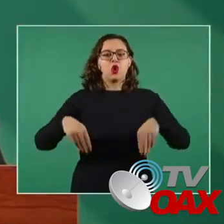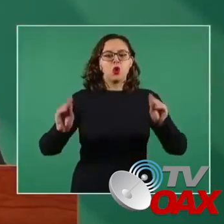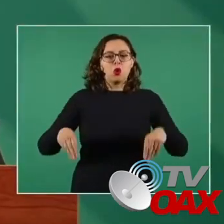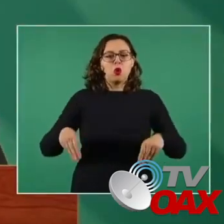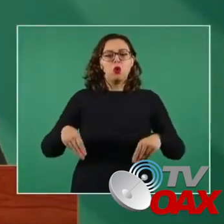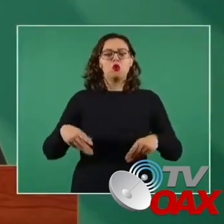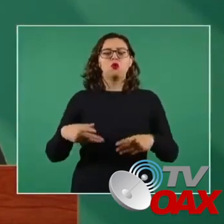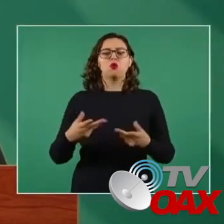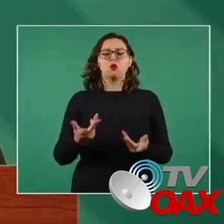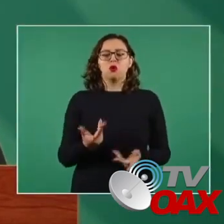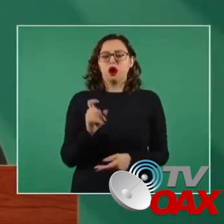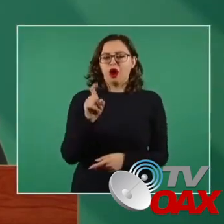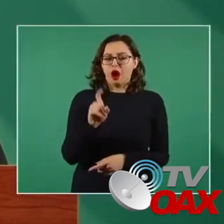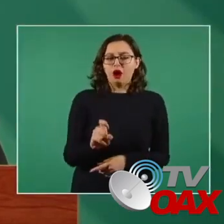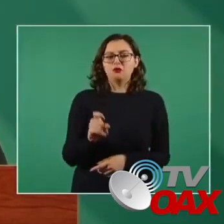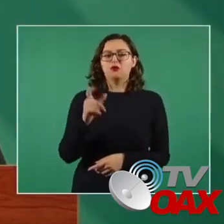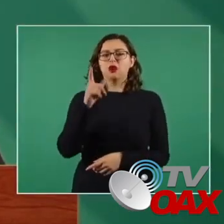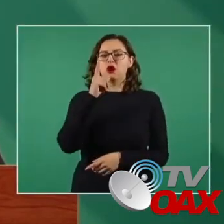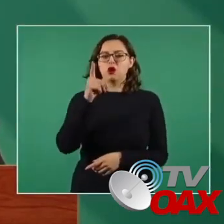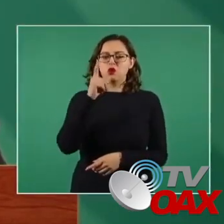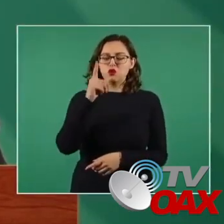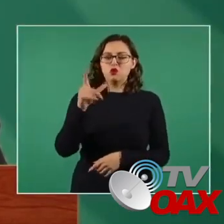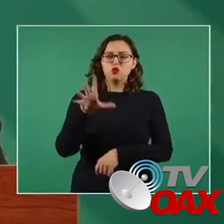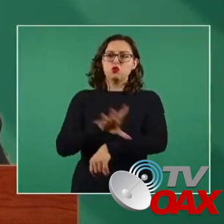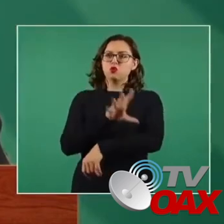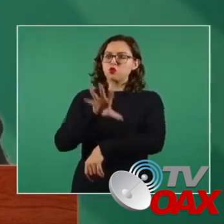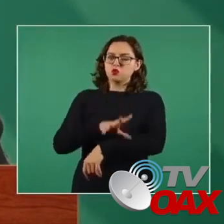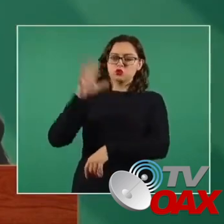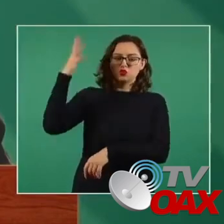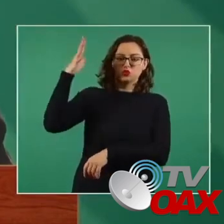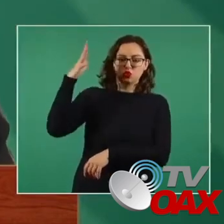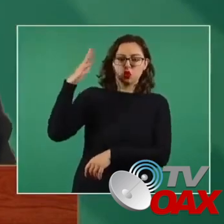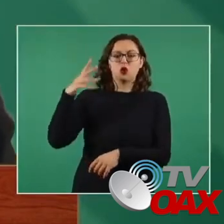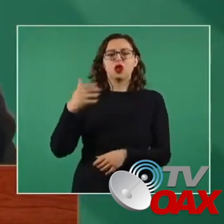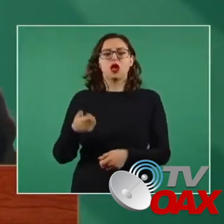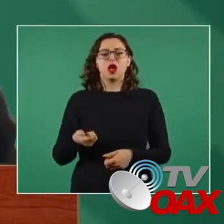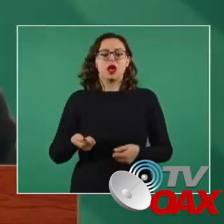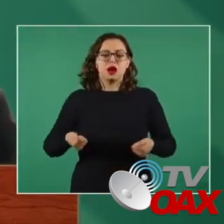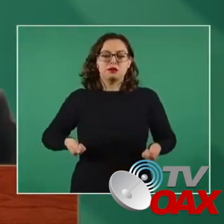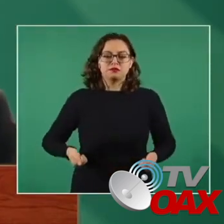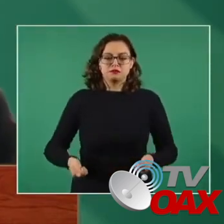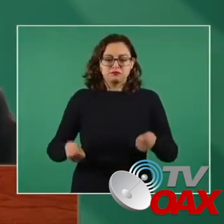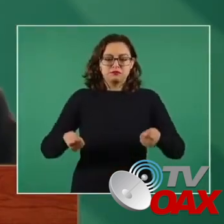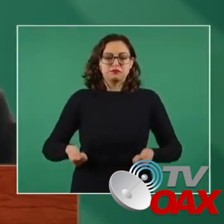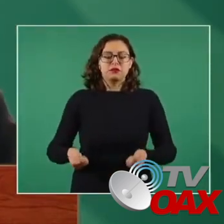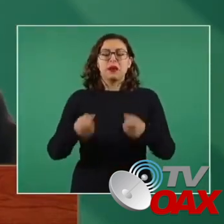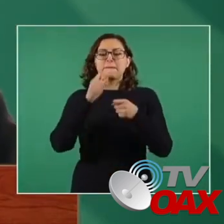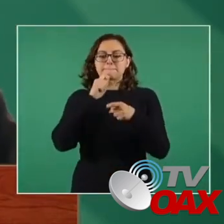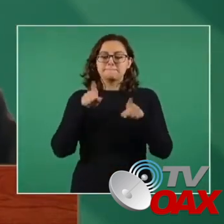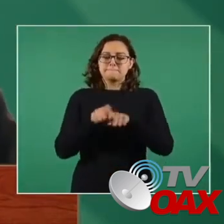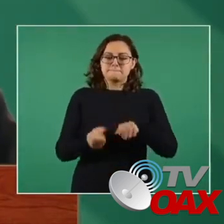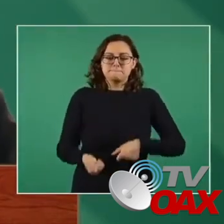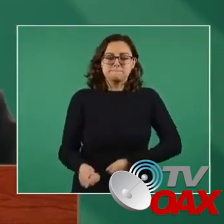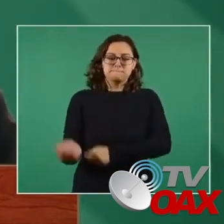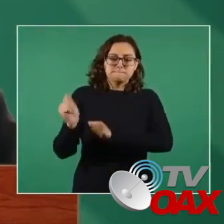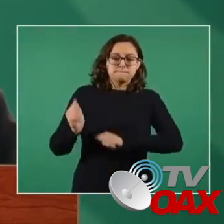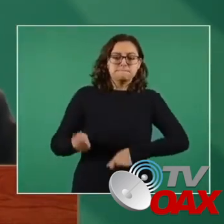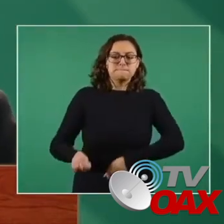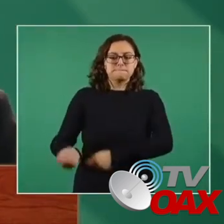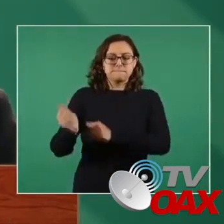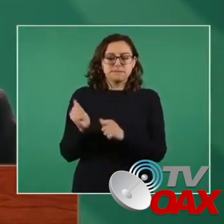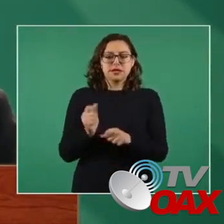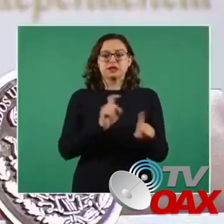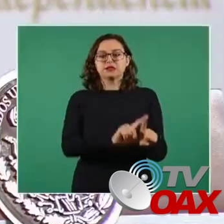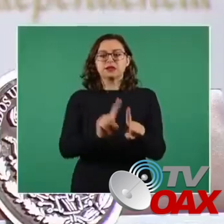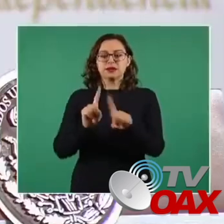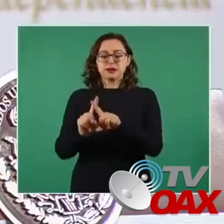de agua, lámparas solares, carretillas y palas. Hemos recibido instrucciones del presidente de